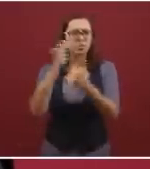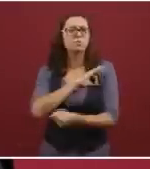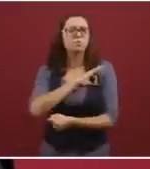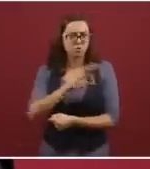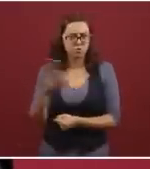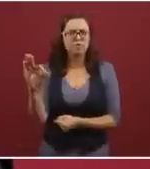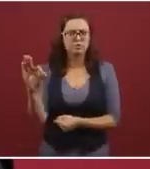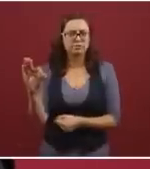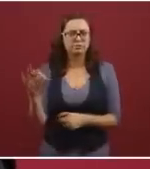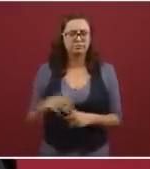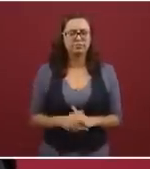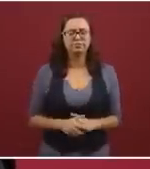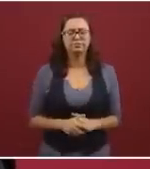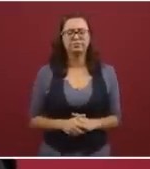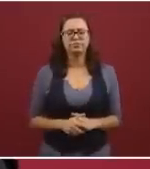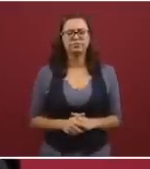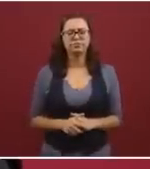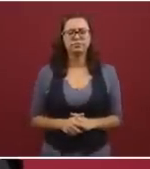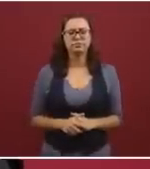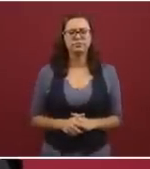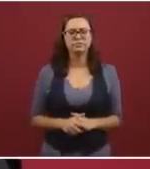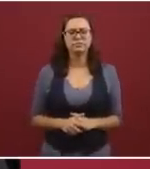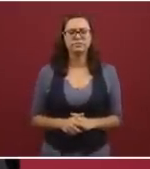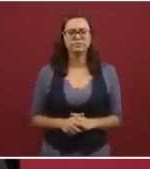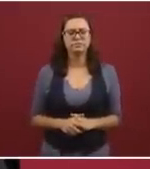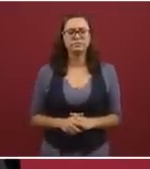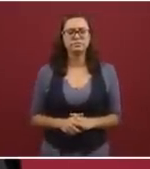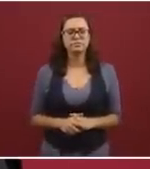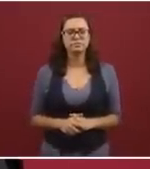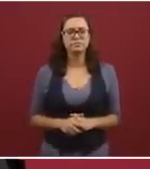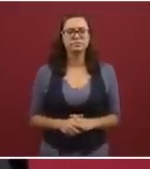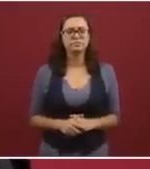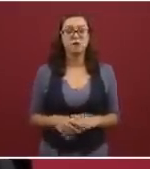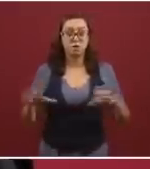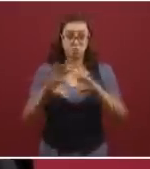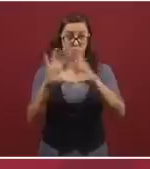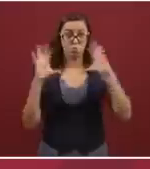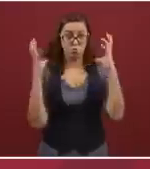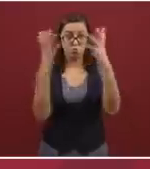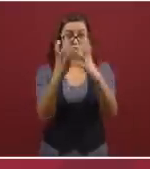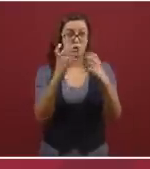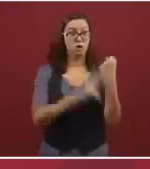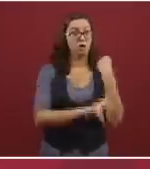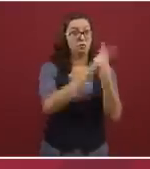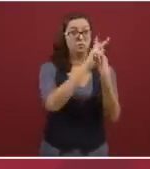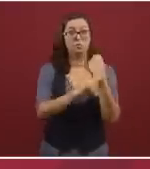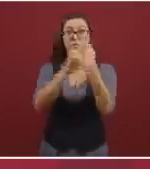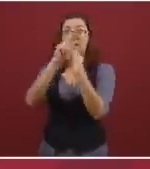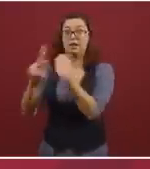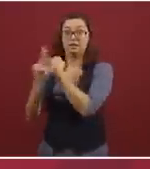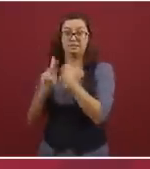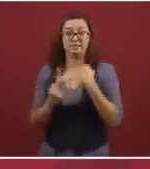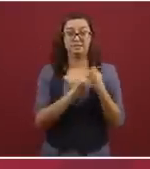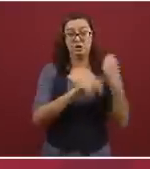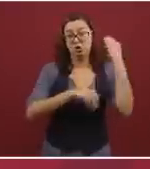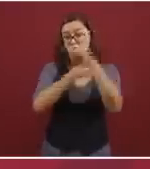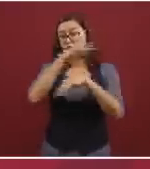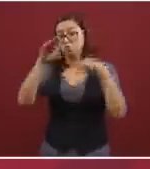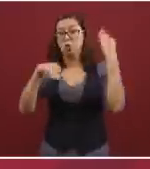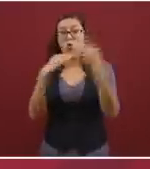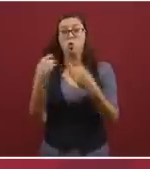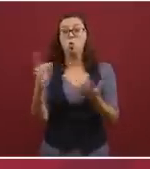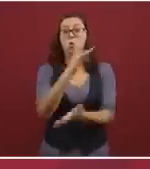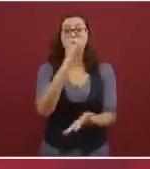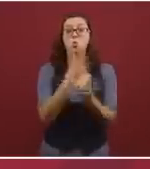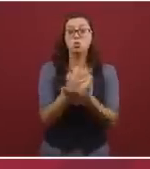Recuerden ustedes que de todos los países del mundo, solo 20 cuentan